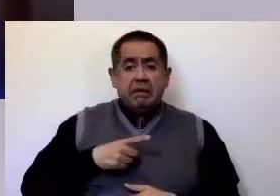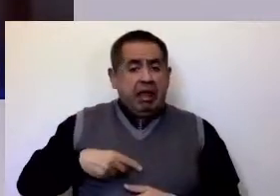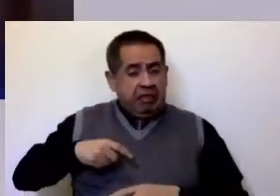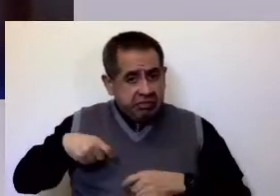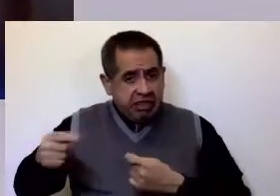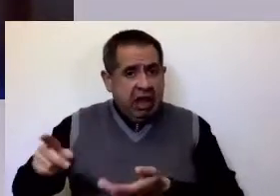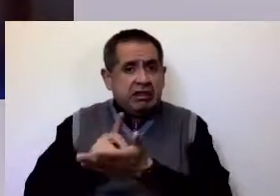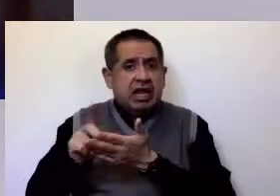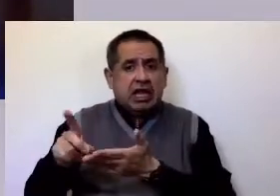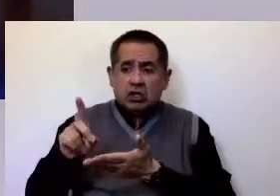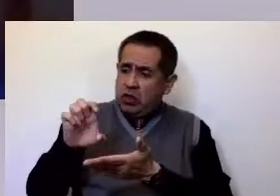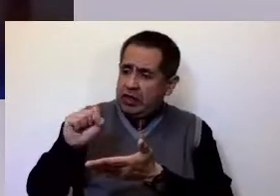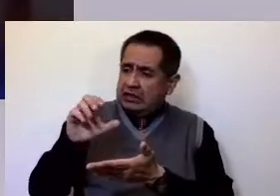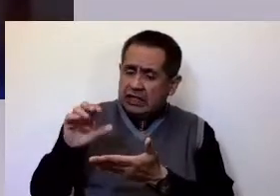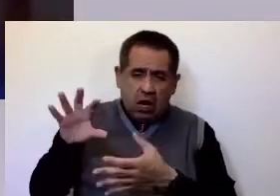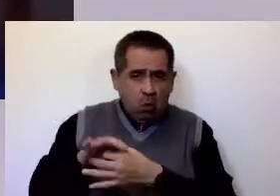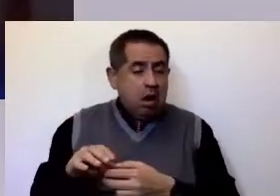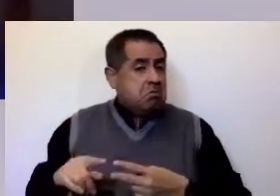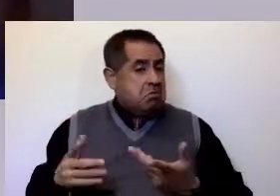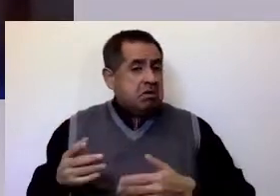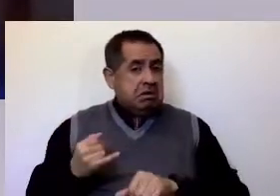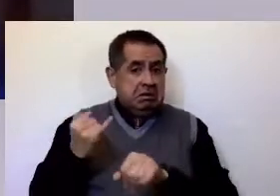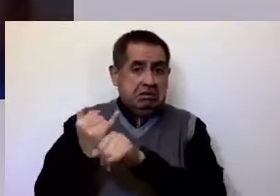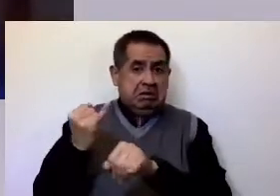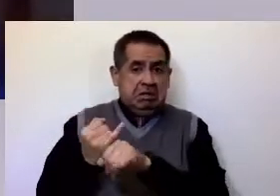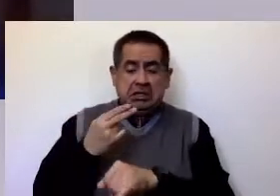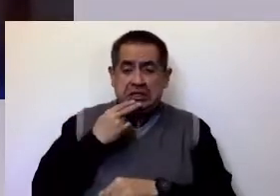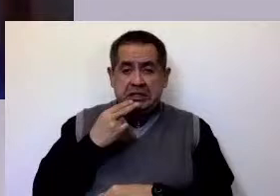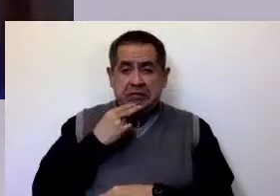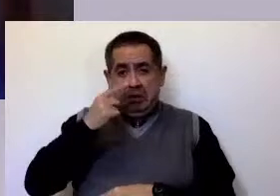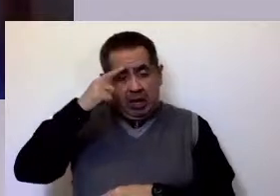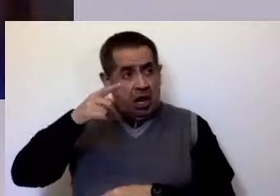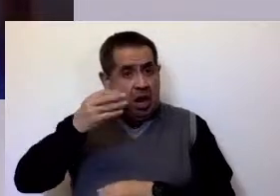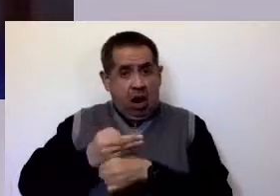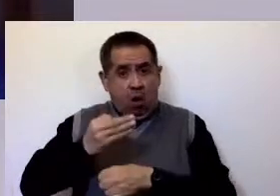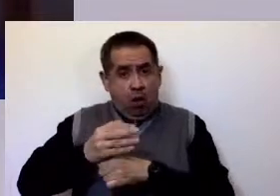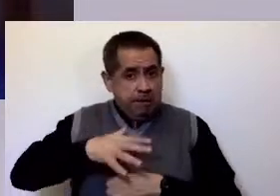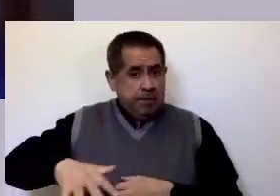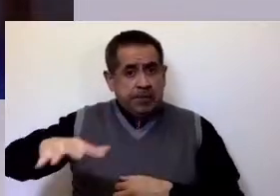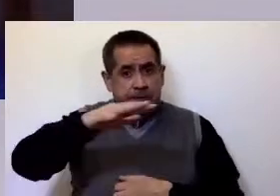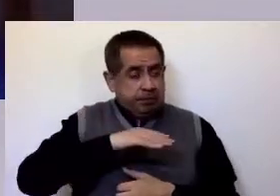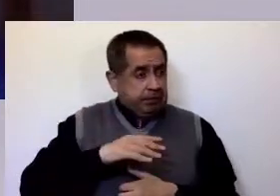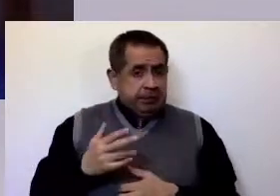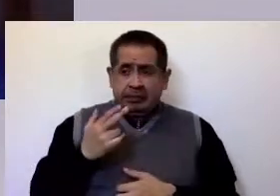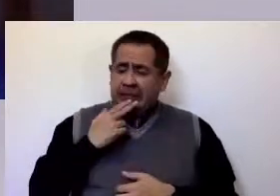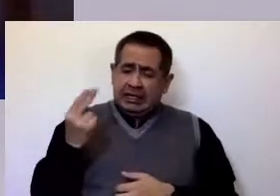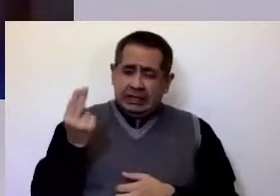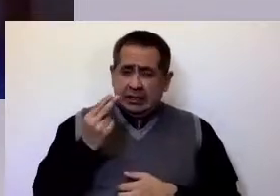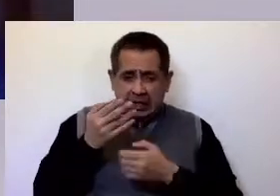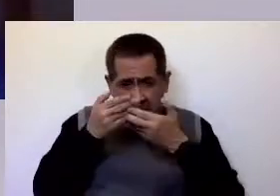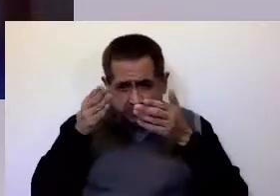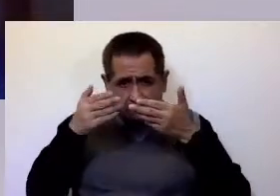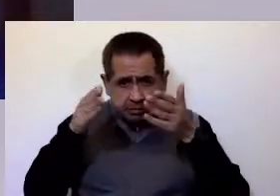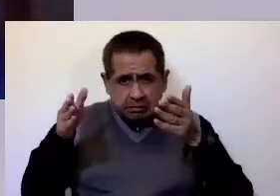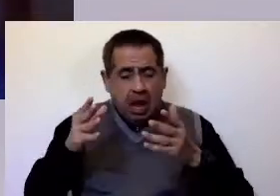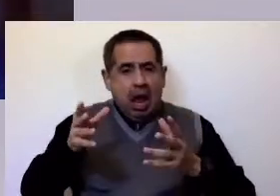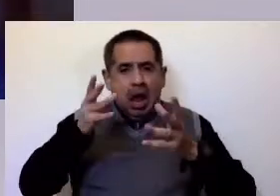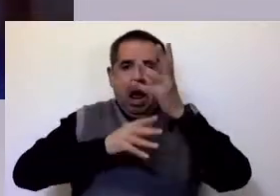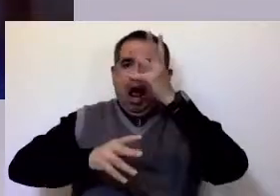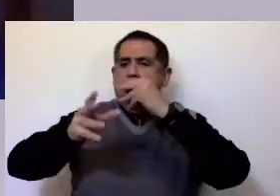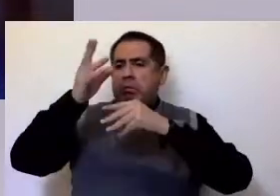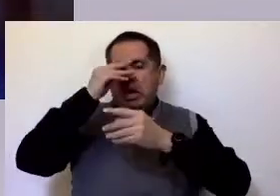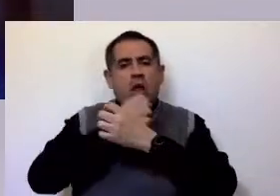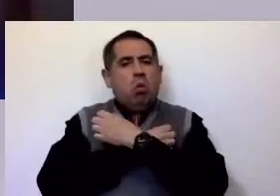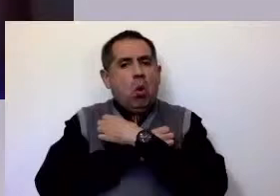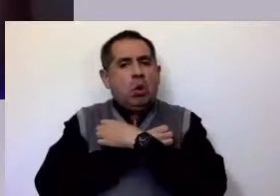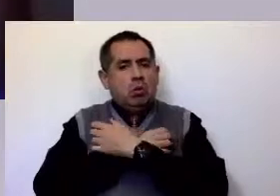desc a una herramienta hoy fundamental que en la actualidad sin más posibilita el derecho a la educación el